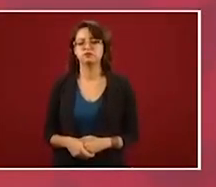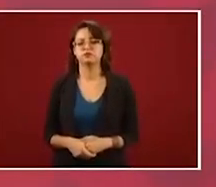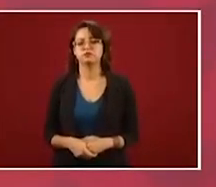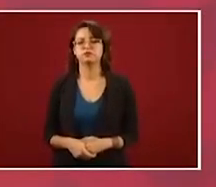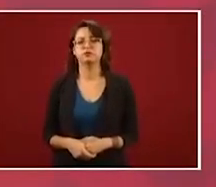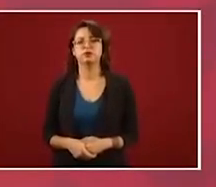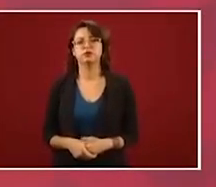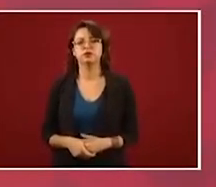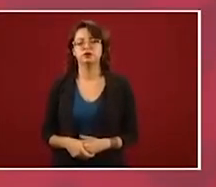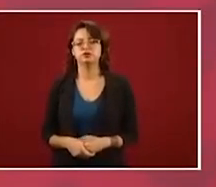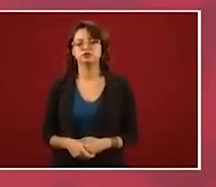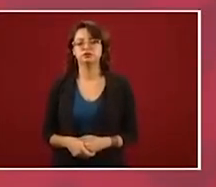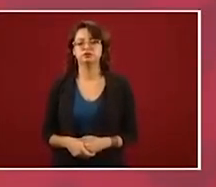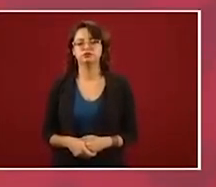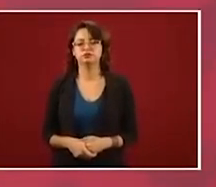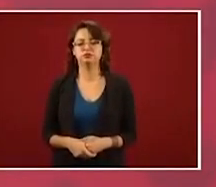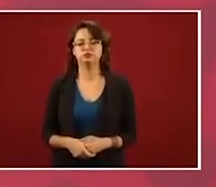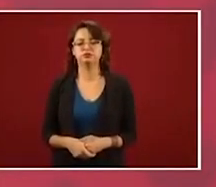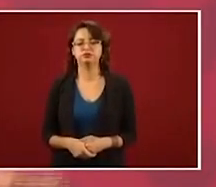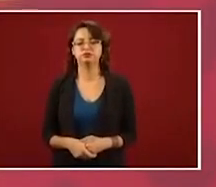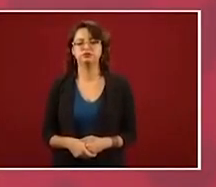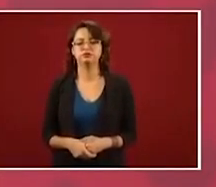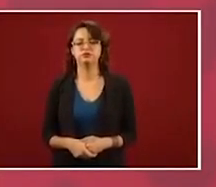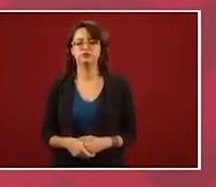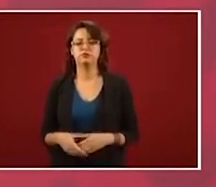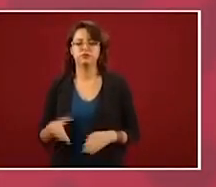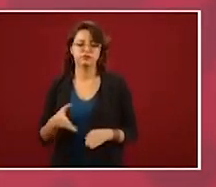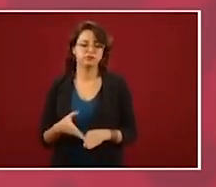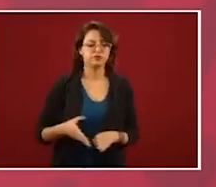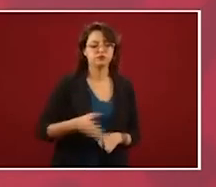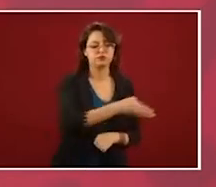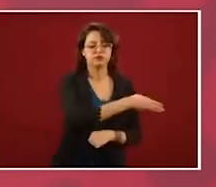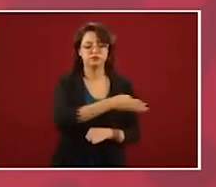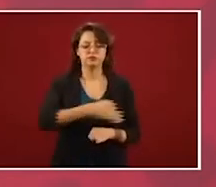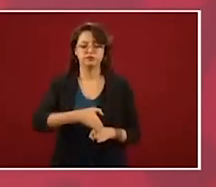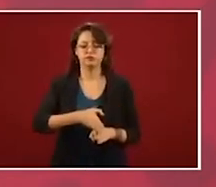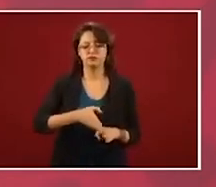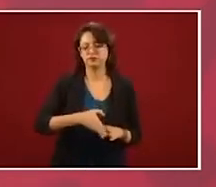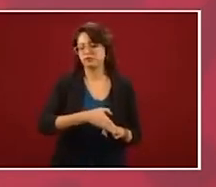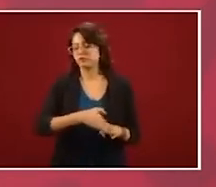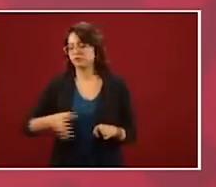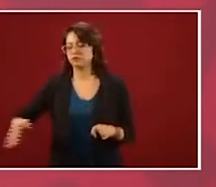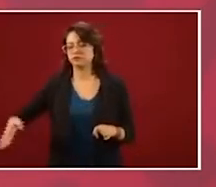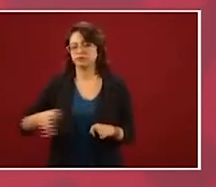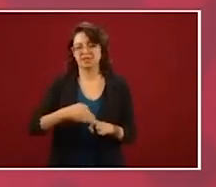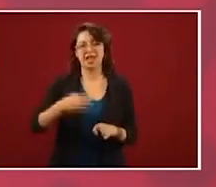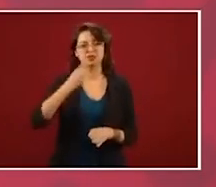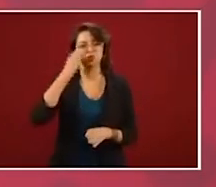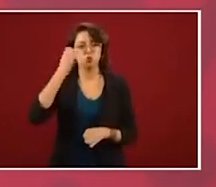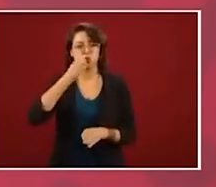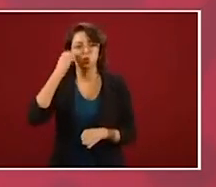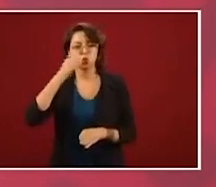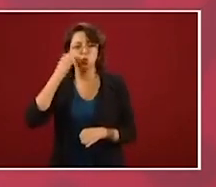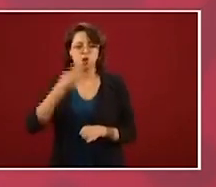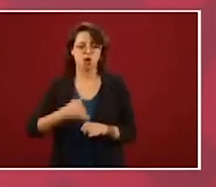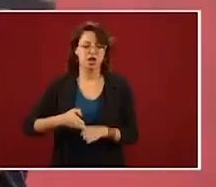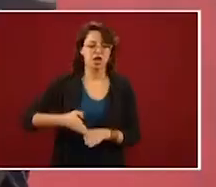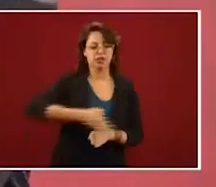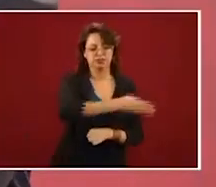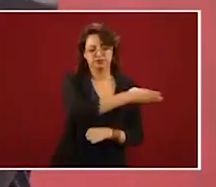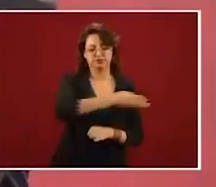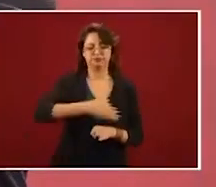Del ciclo pasado a este ciclo, se inscribieron en el nivel medio